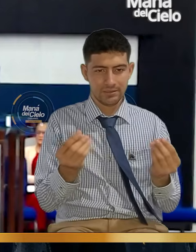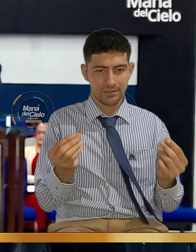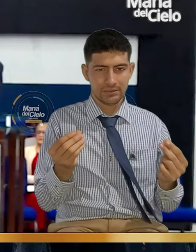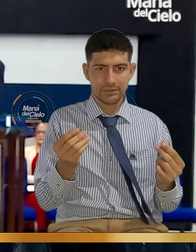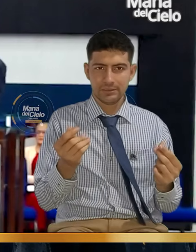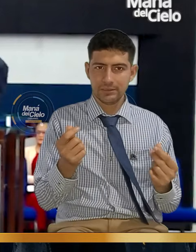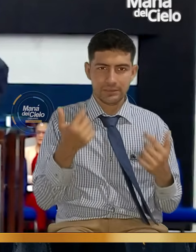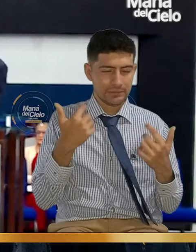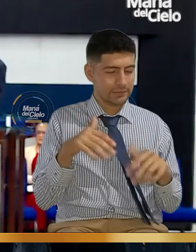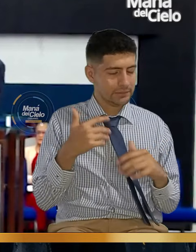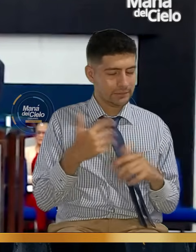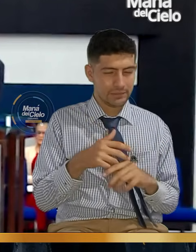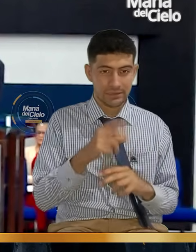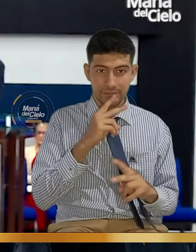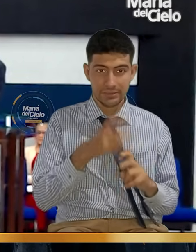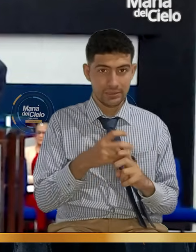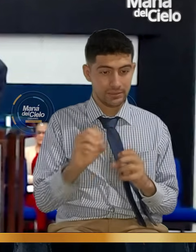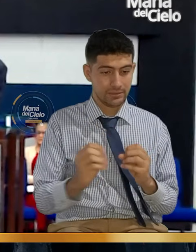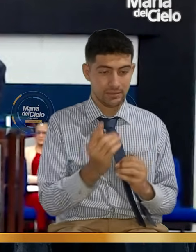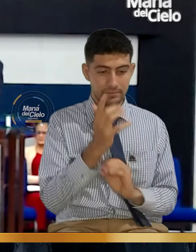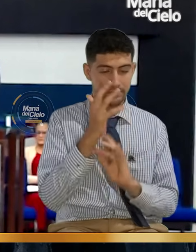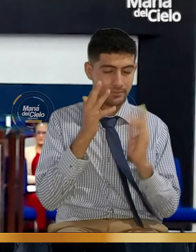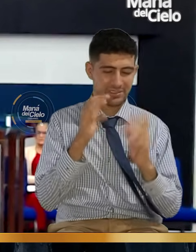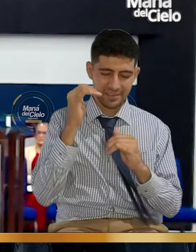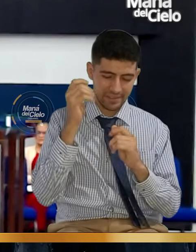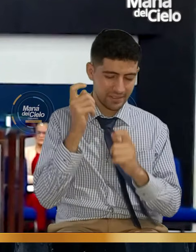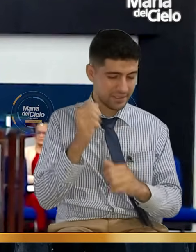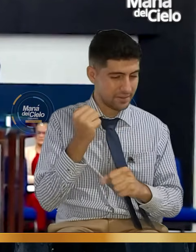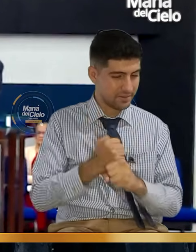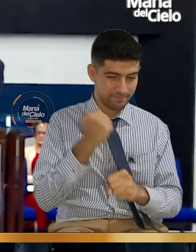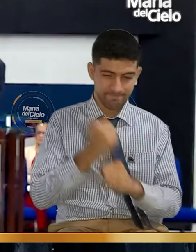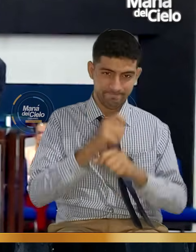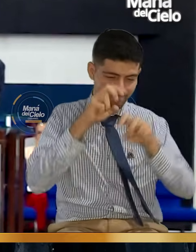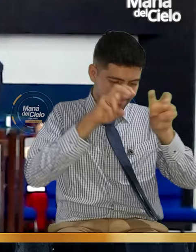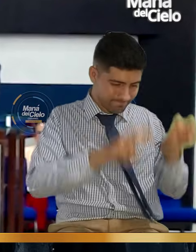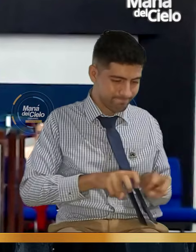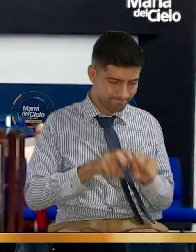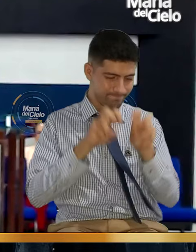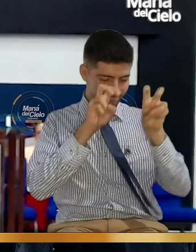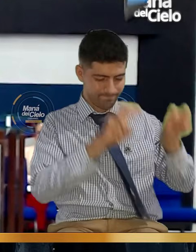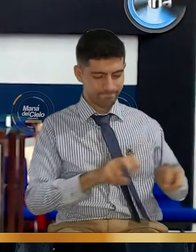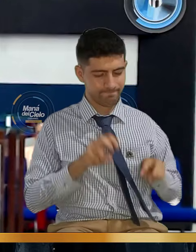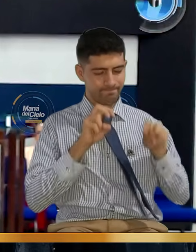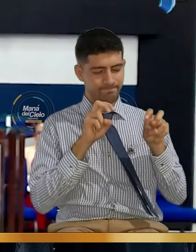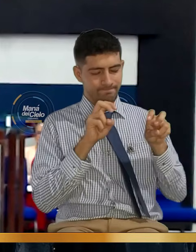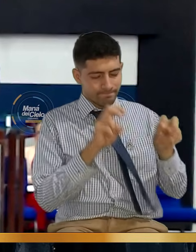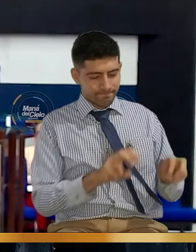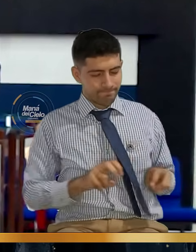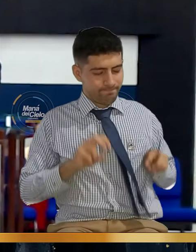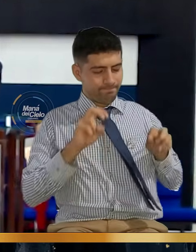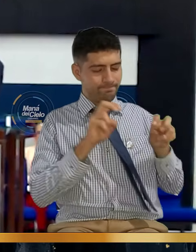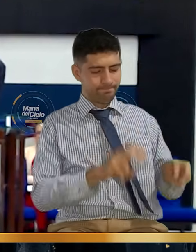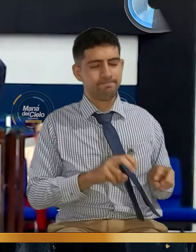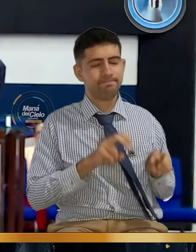inmensos. Porque vino la muerte, vino el pecado. Y el hombre quedó inclinado al mal. Por eso Caín mata a su